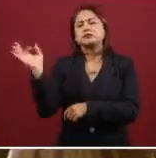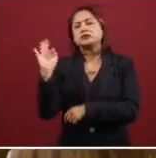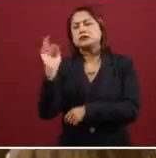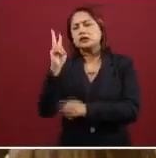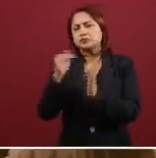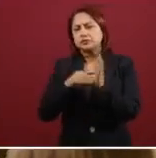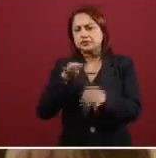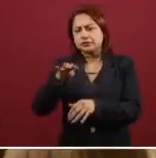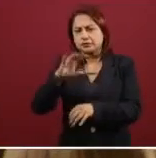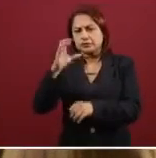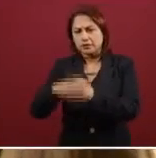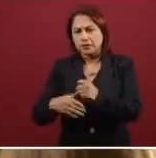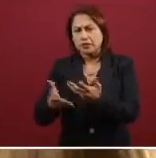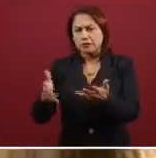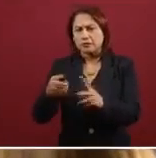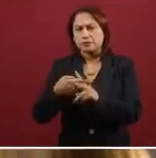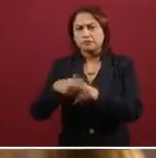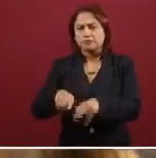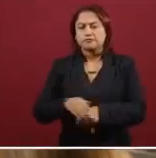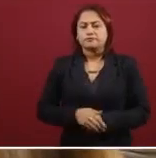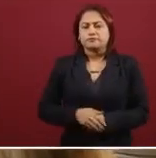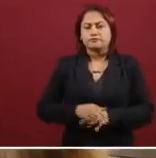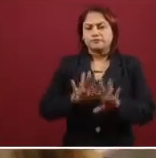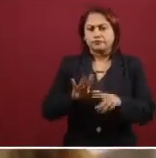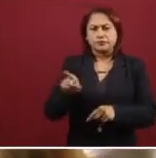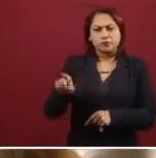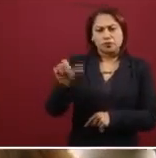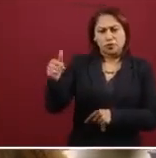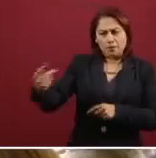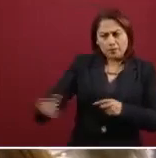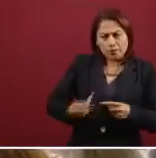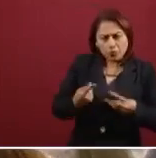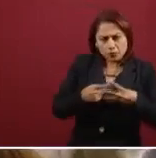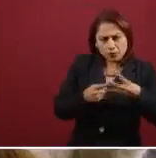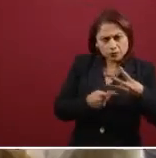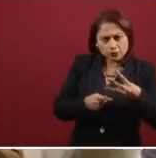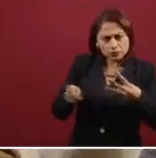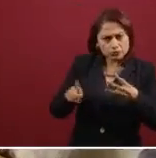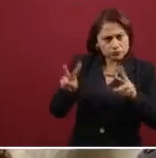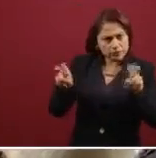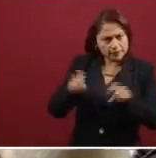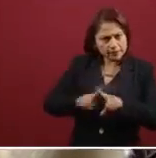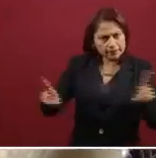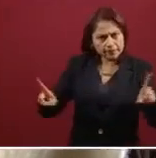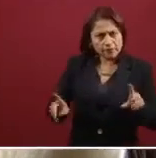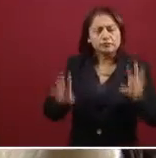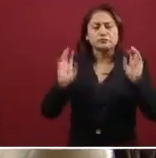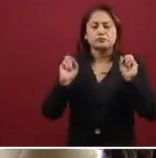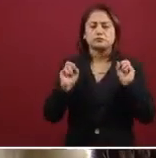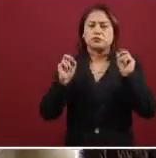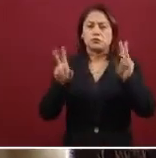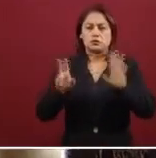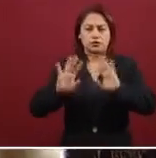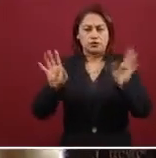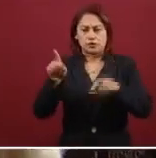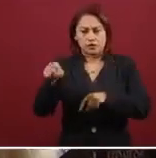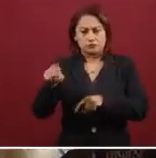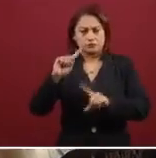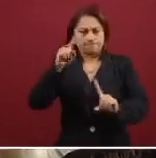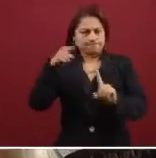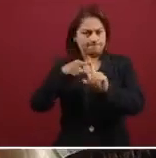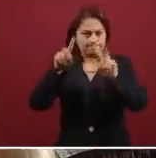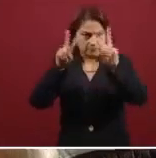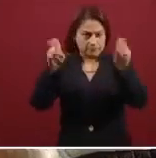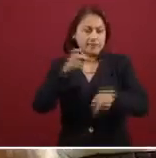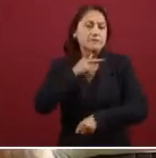Pero las otras dos preguntas no tienen que ver con esto. No, son temas. Bueno, vamos a sobre esto y luego abrimos.